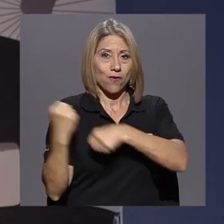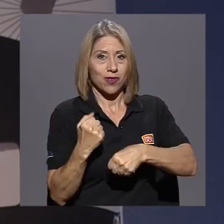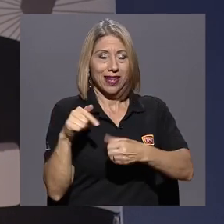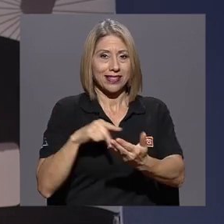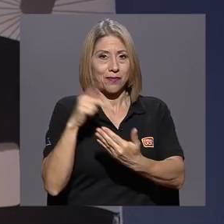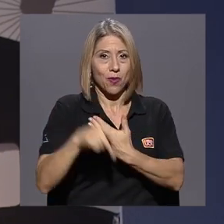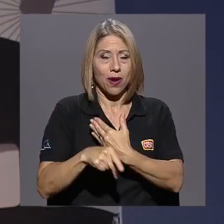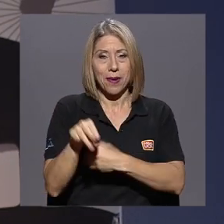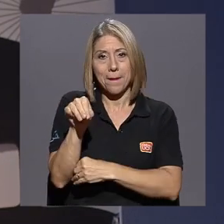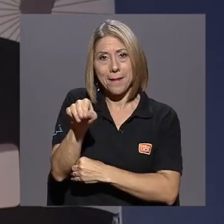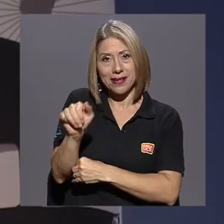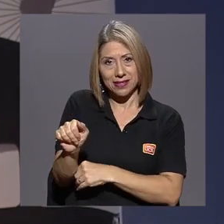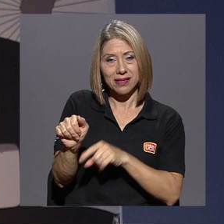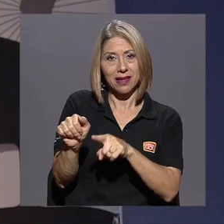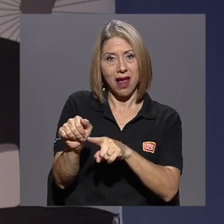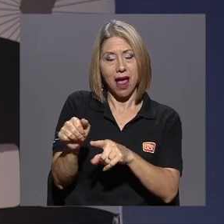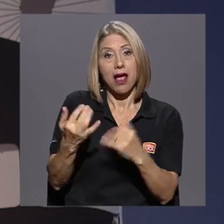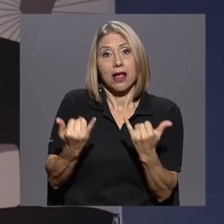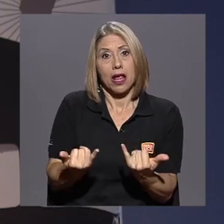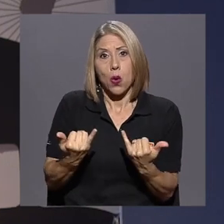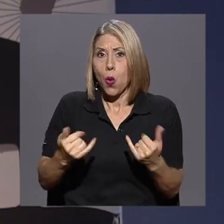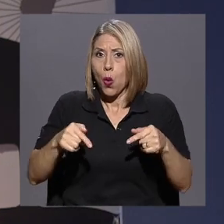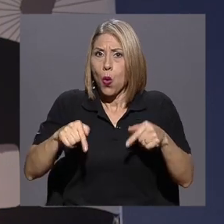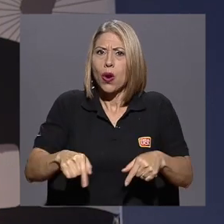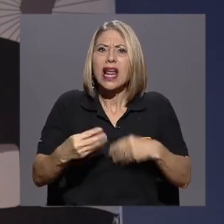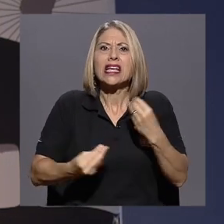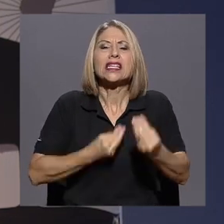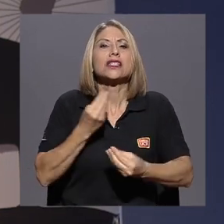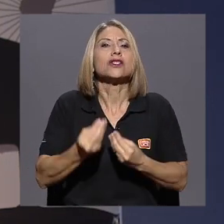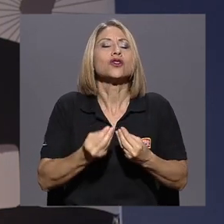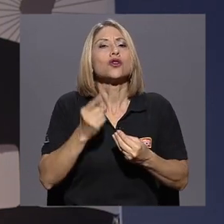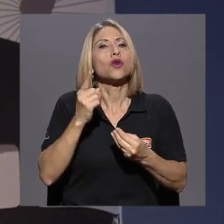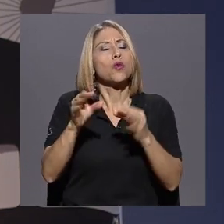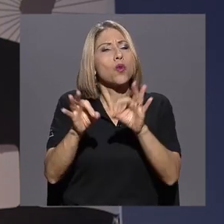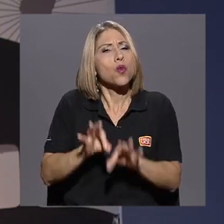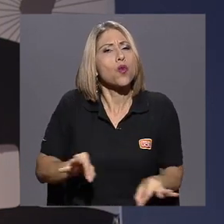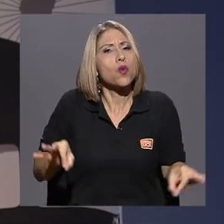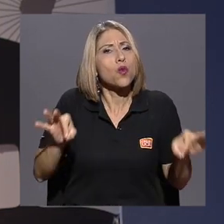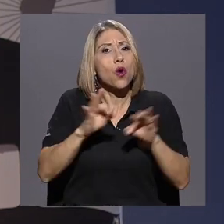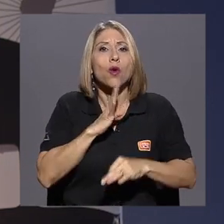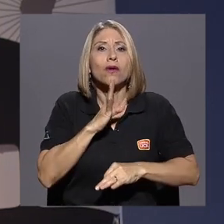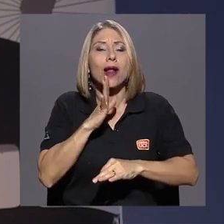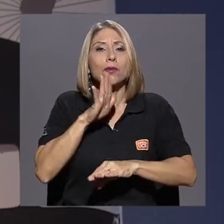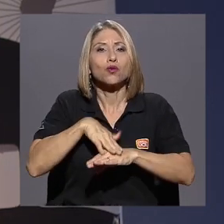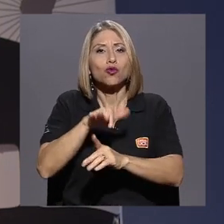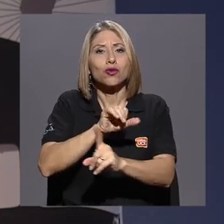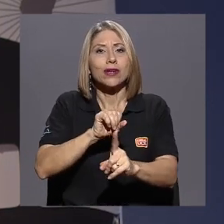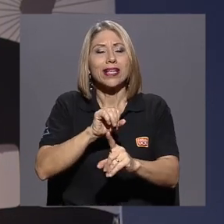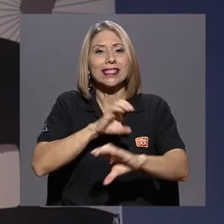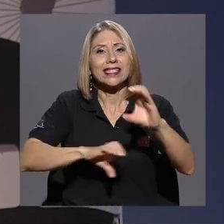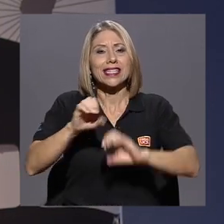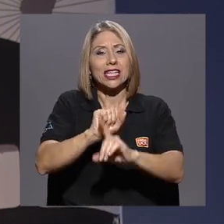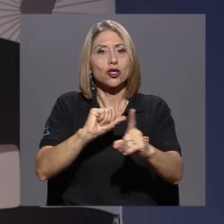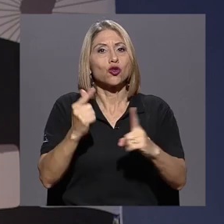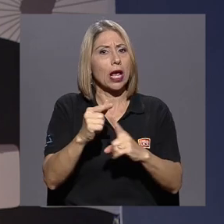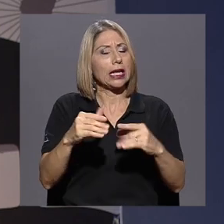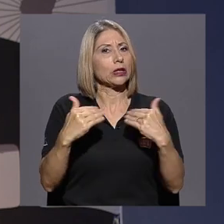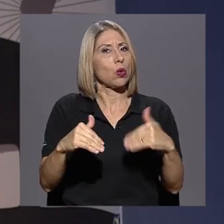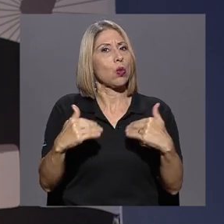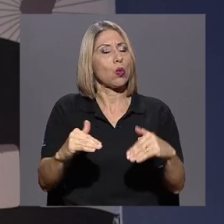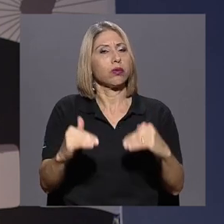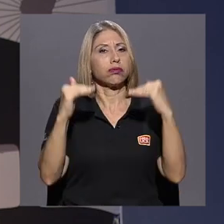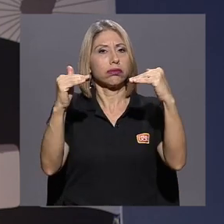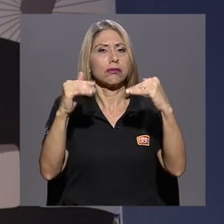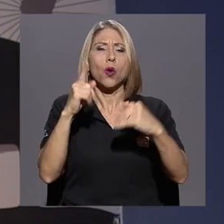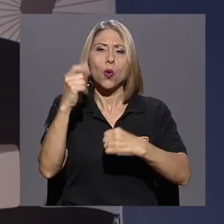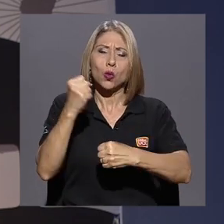una maestría que hoy por hoy se convierte en una referente cuando hablamos de ciencias sociales y por supuesto de uno de los quehaceres